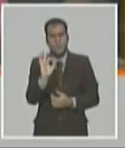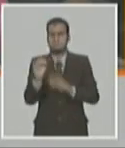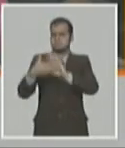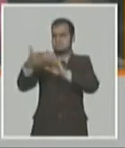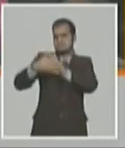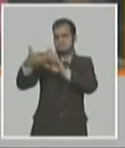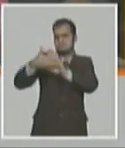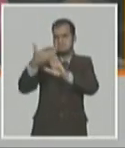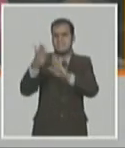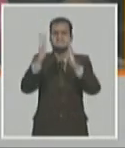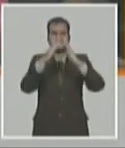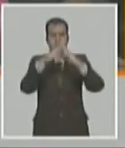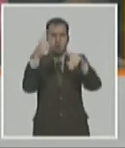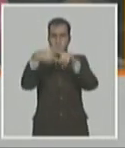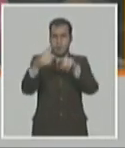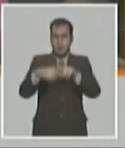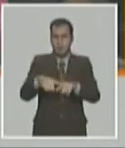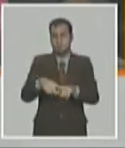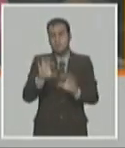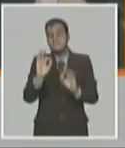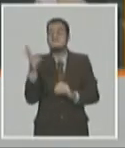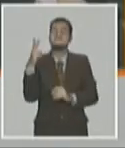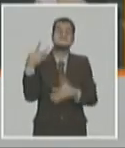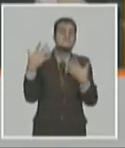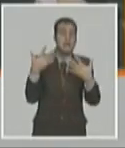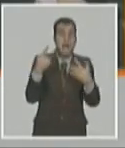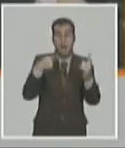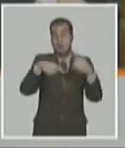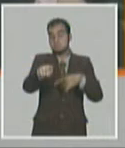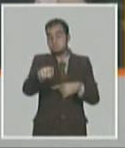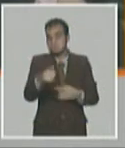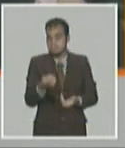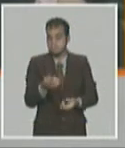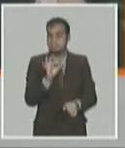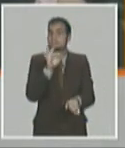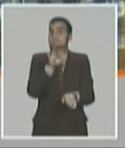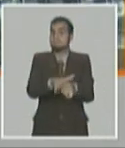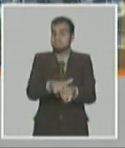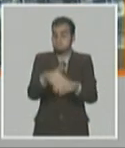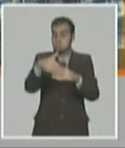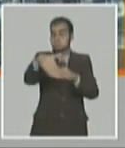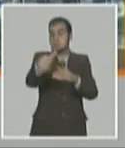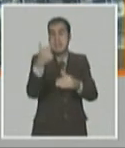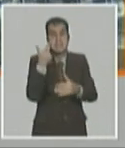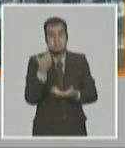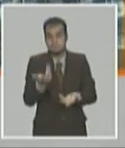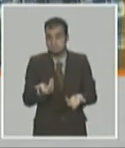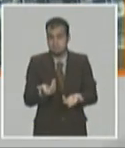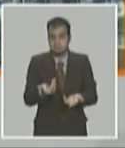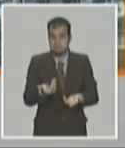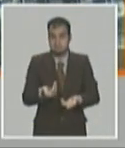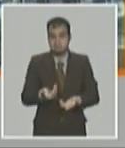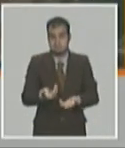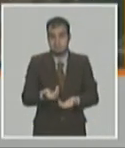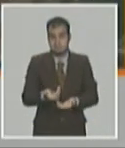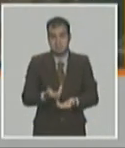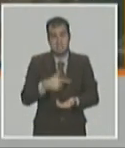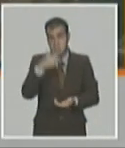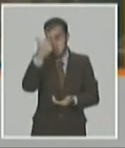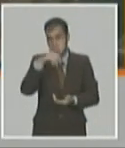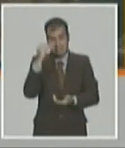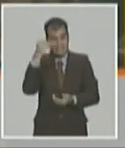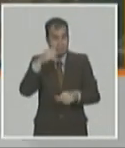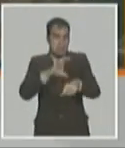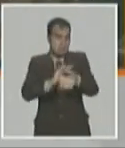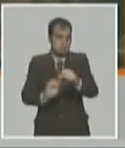la recreación o del verano, que ahora próximamente iniciará, aún con la situación de la